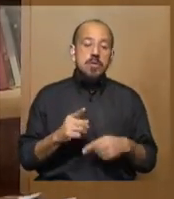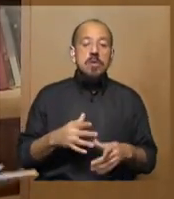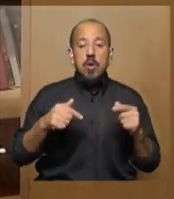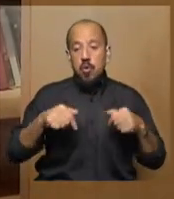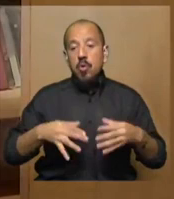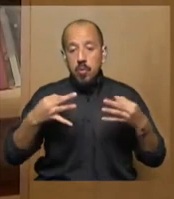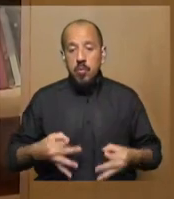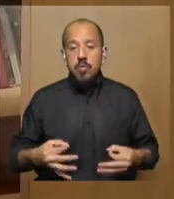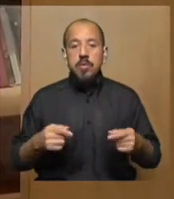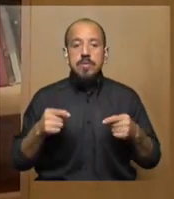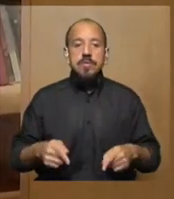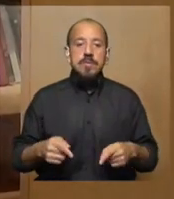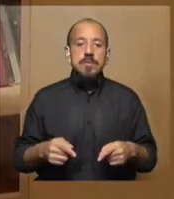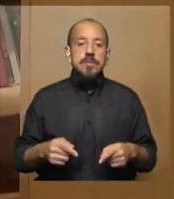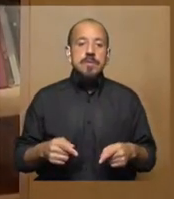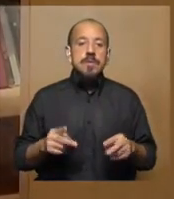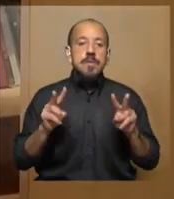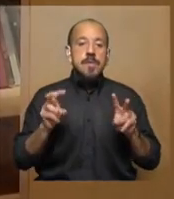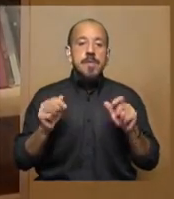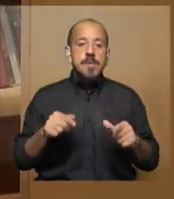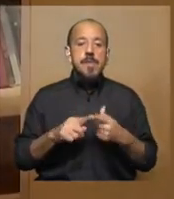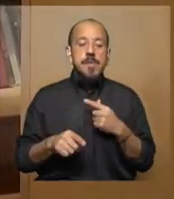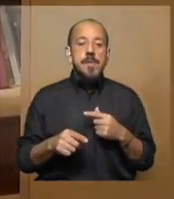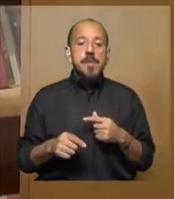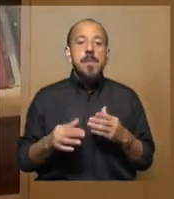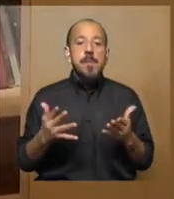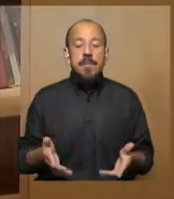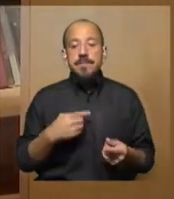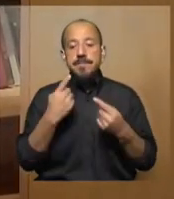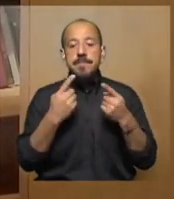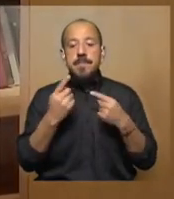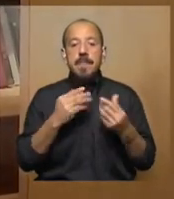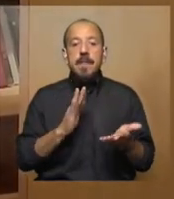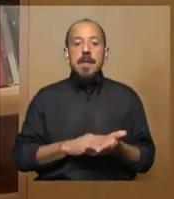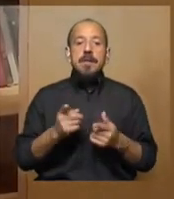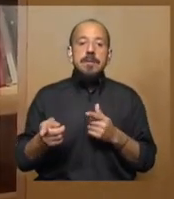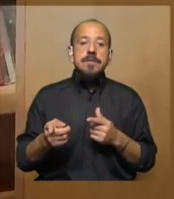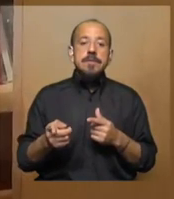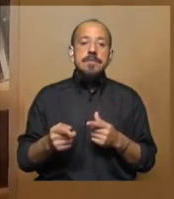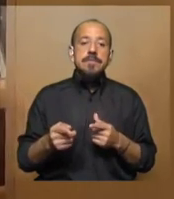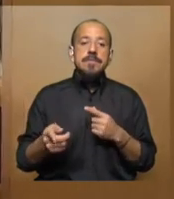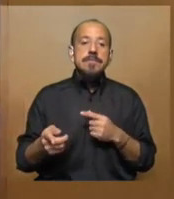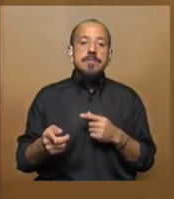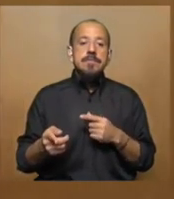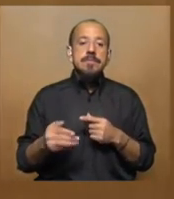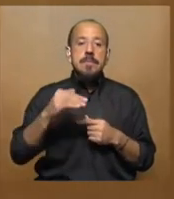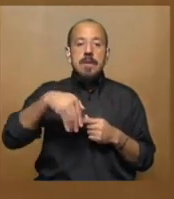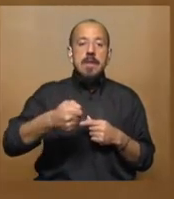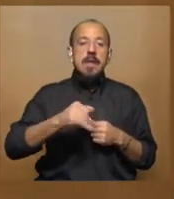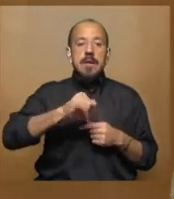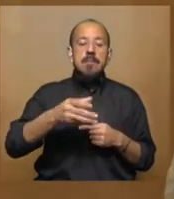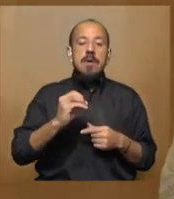justo hoy que venimos al móvil esta este sea el tema esta sea la convocatoria y para hablar de eso estoy con bajo Ramos que es